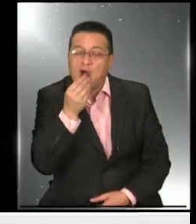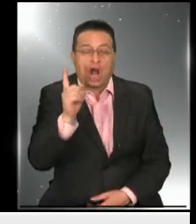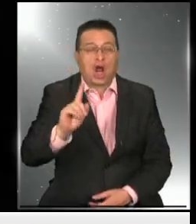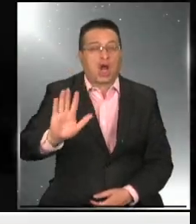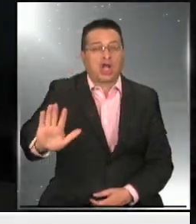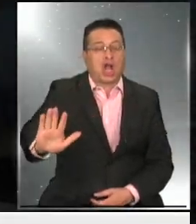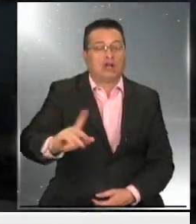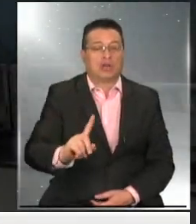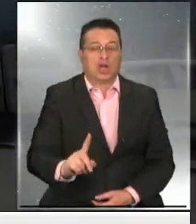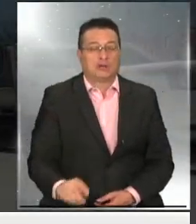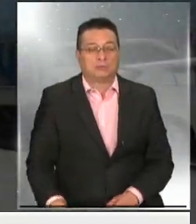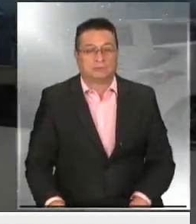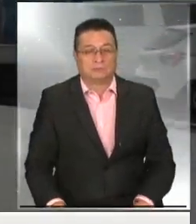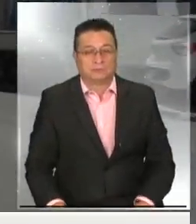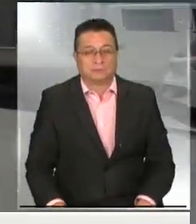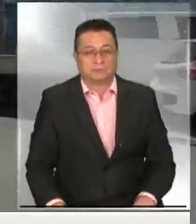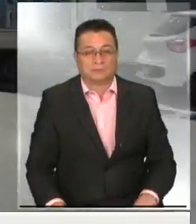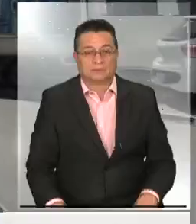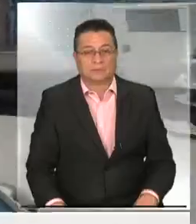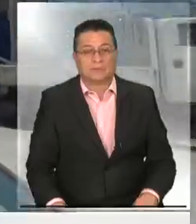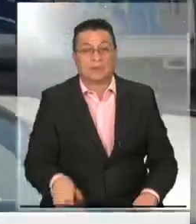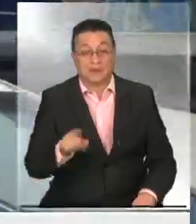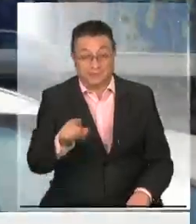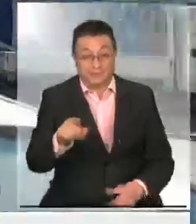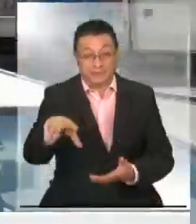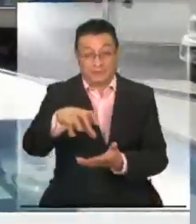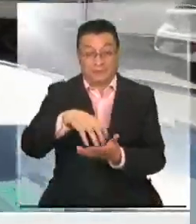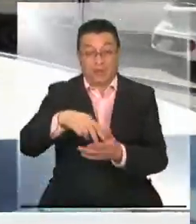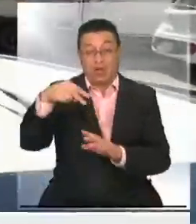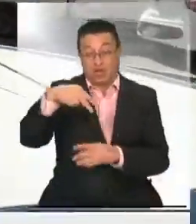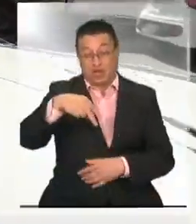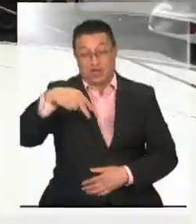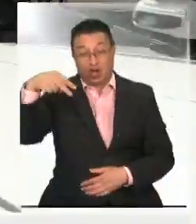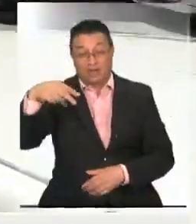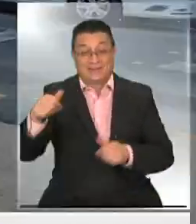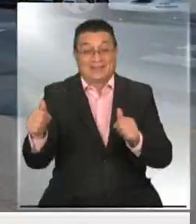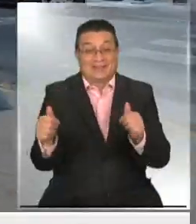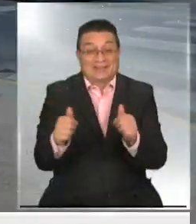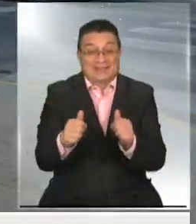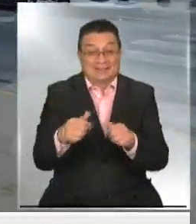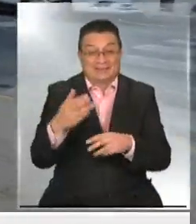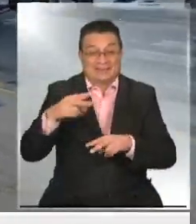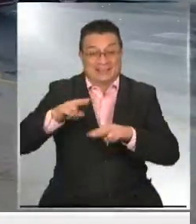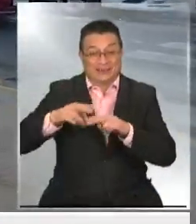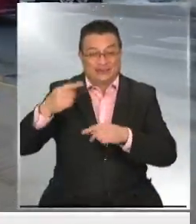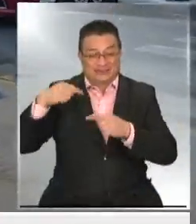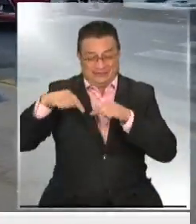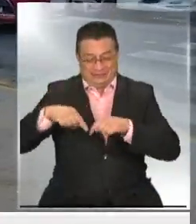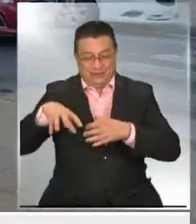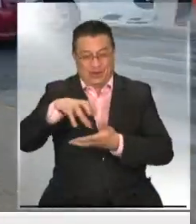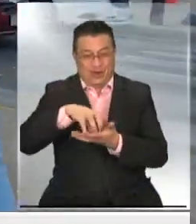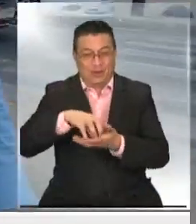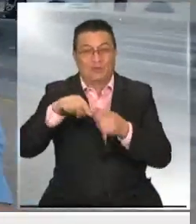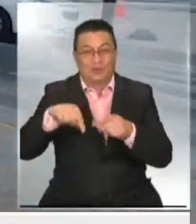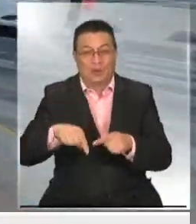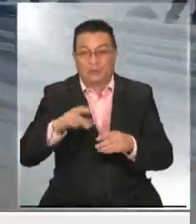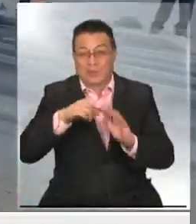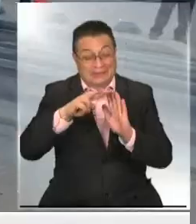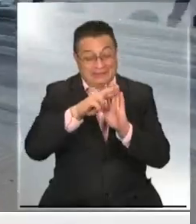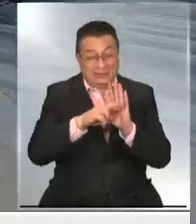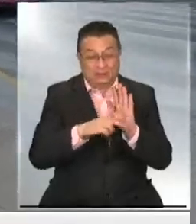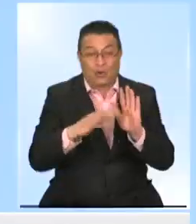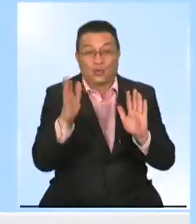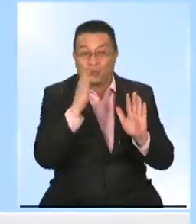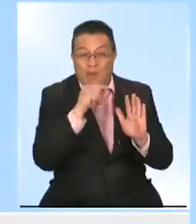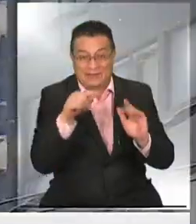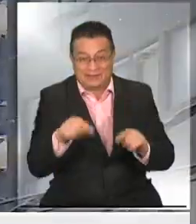caso. Este es un sector que corresponde al sector norte, muy cercano al casco histórico de nuestra comuna, que es parte de lo que no estaba regulado en su